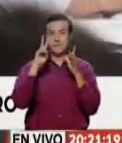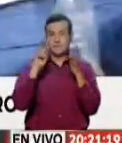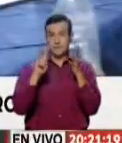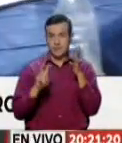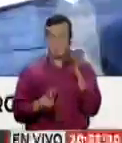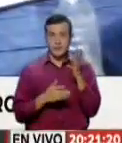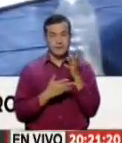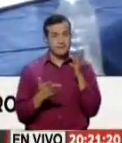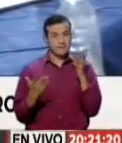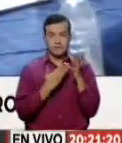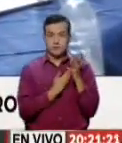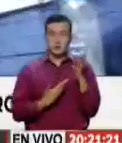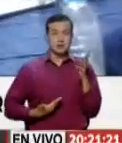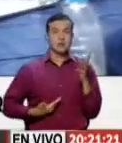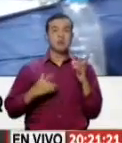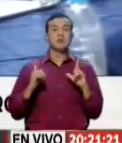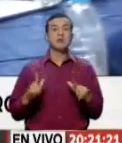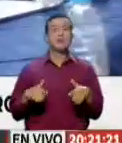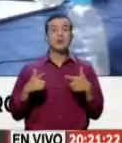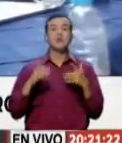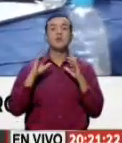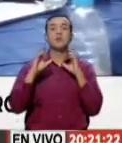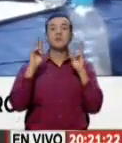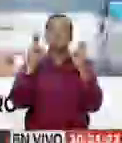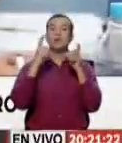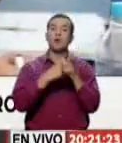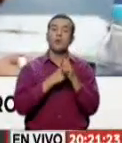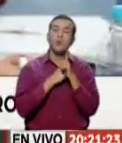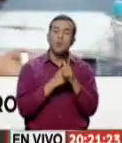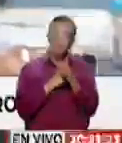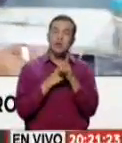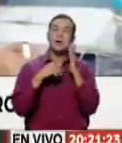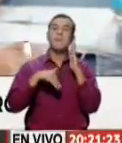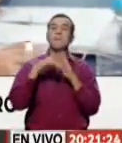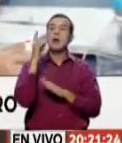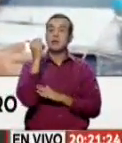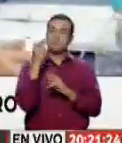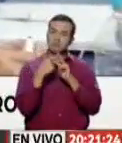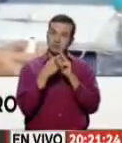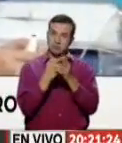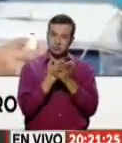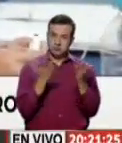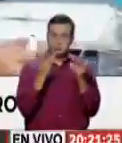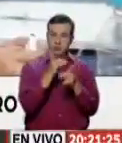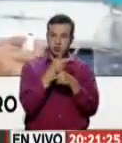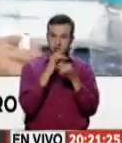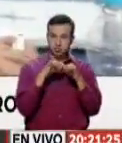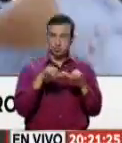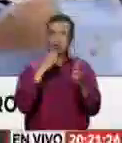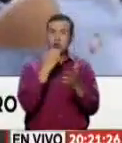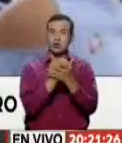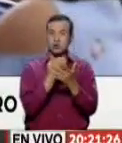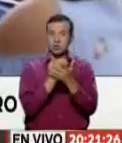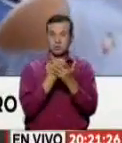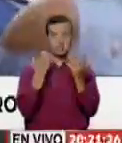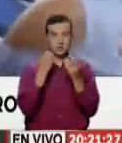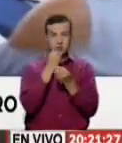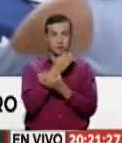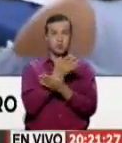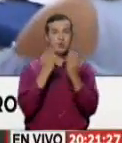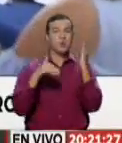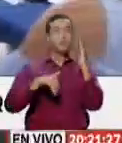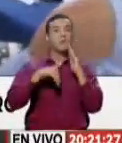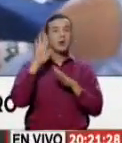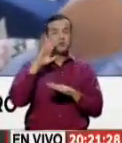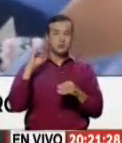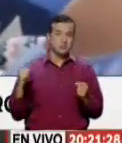áreas. El presidente Moreno habló sobre la urgencia de entregar más créditos para fortalecer la producción y la economía. Se refirió además